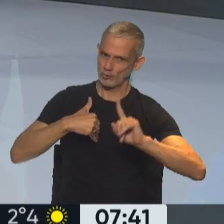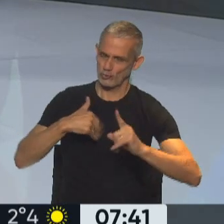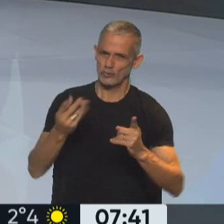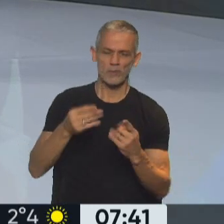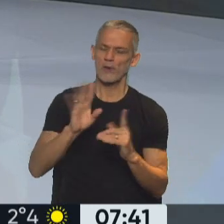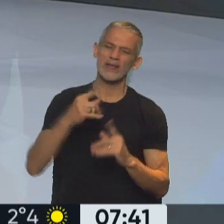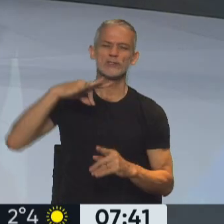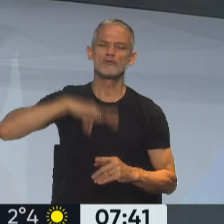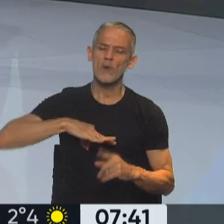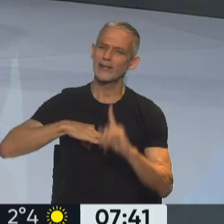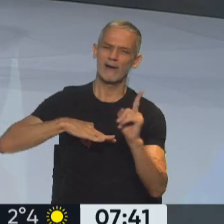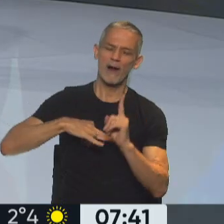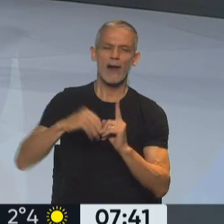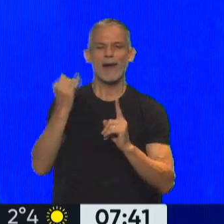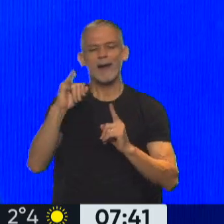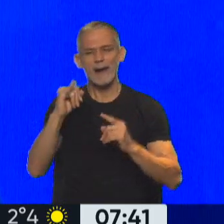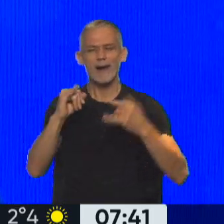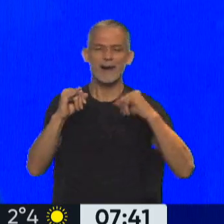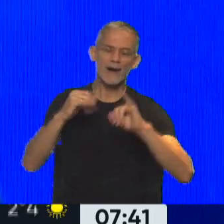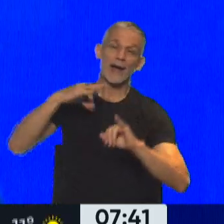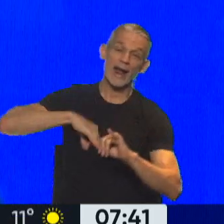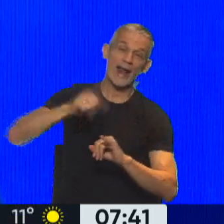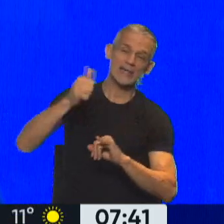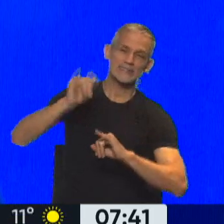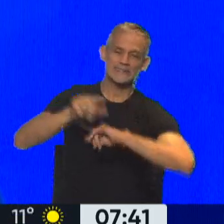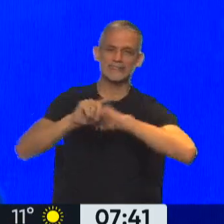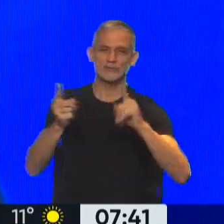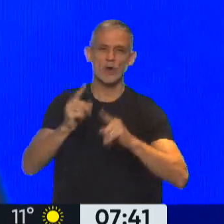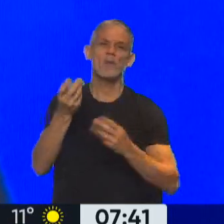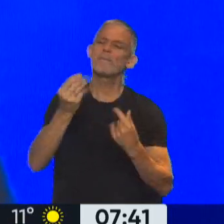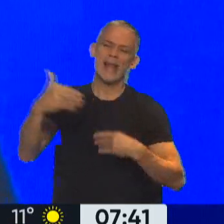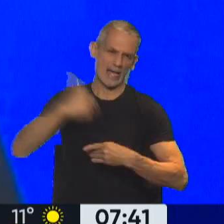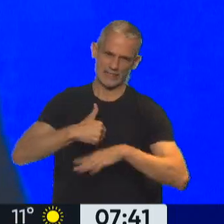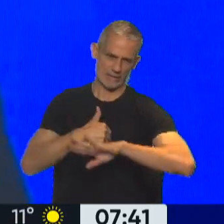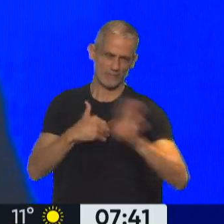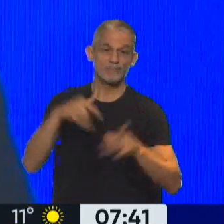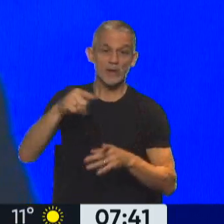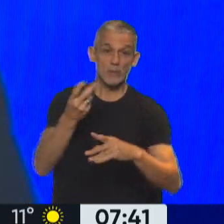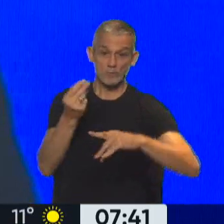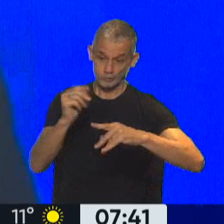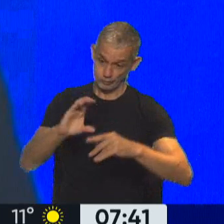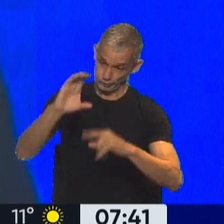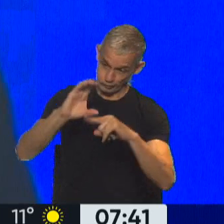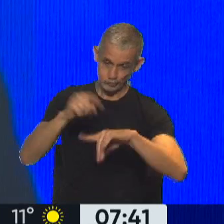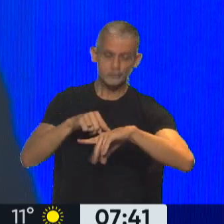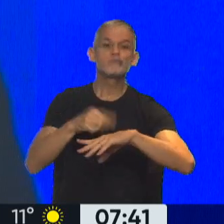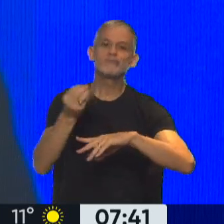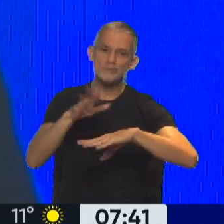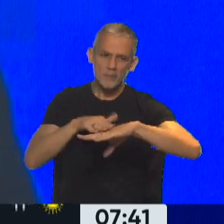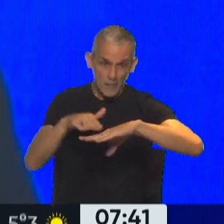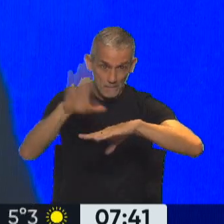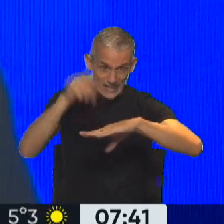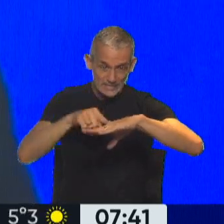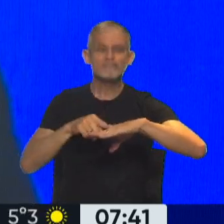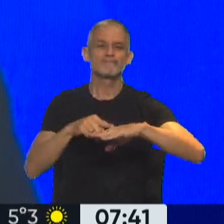intención, porque hay toda una discusión detrás, si el salario es ganancia, etcétera. Pero bueno, a partir de determinado ingreso comienza a